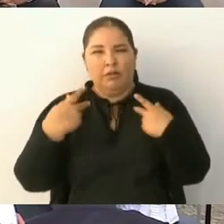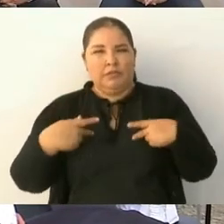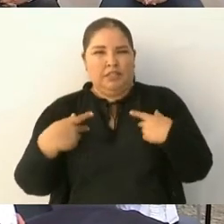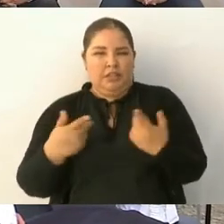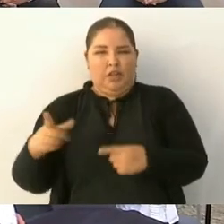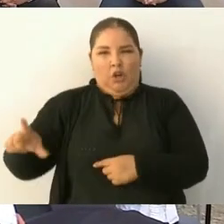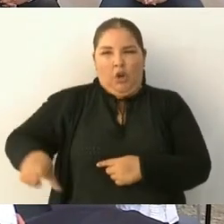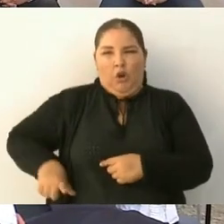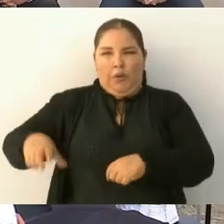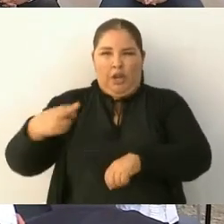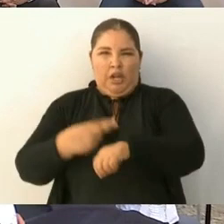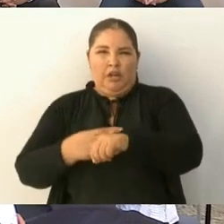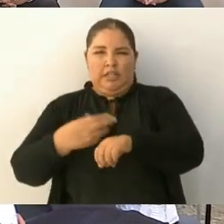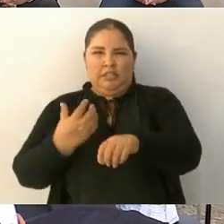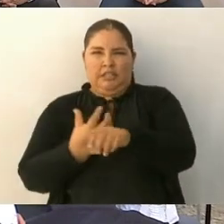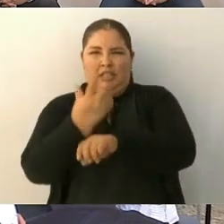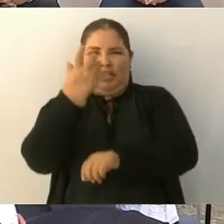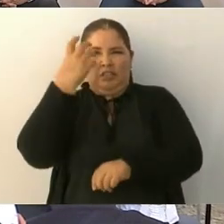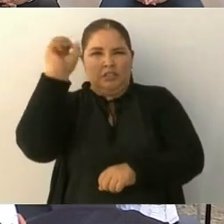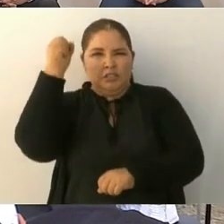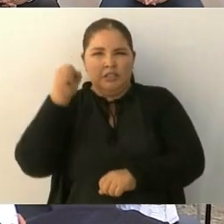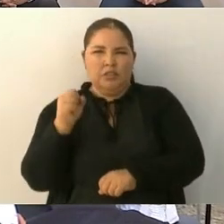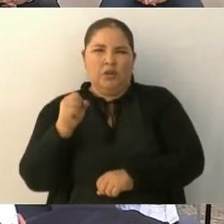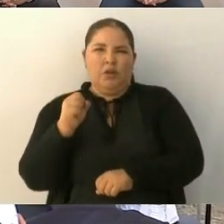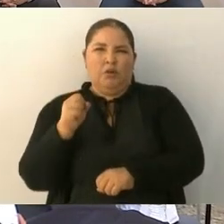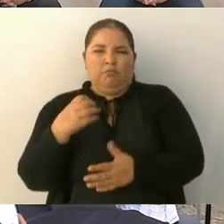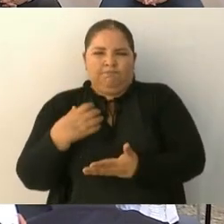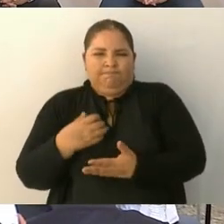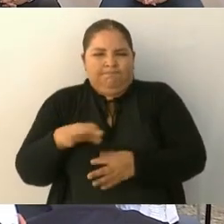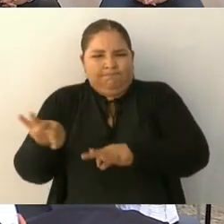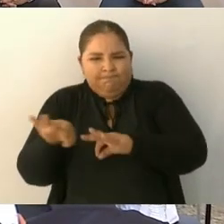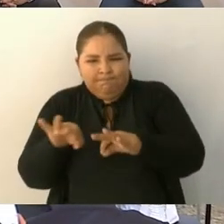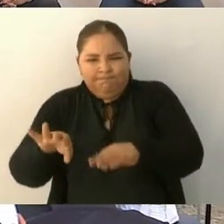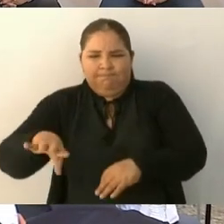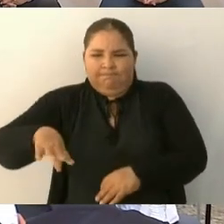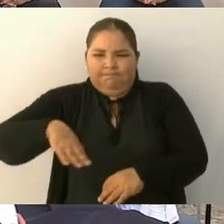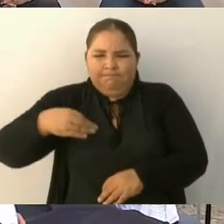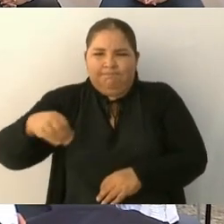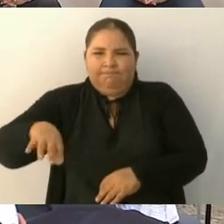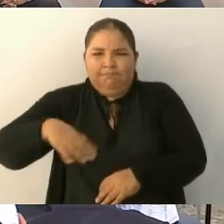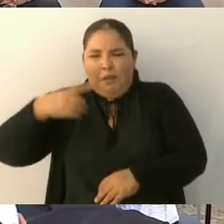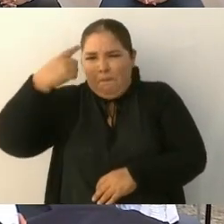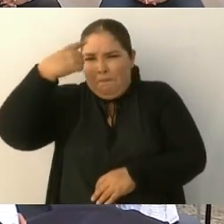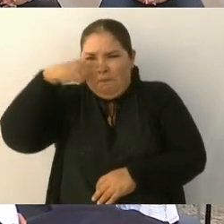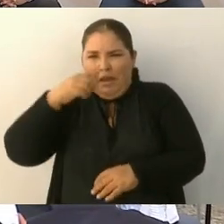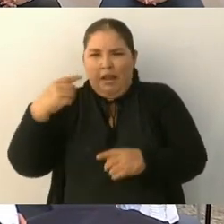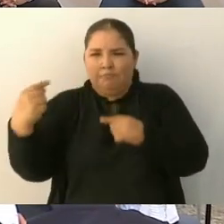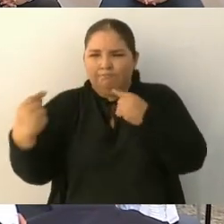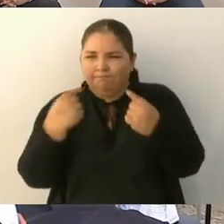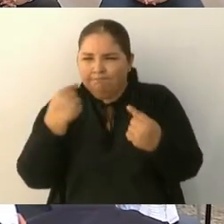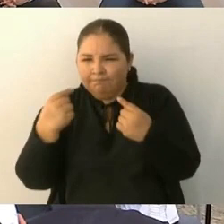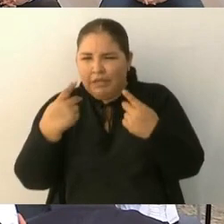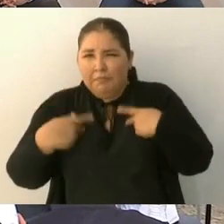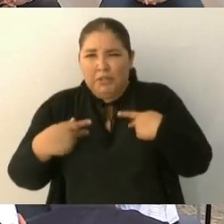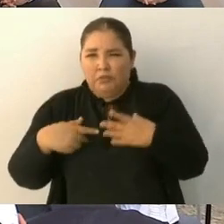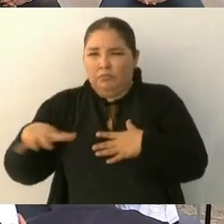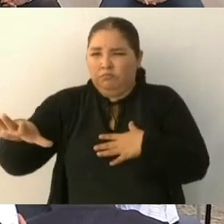del estado de Sinaloa aportó mucho esfuerzo y mucho trabajo para tener este diálogo con los